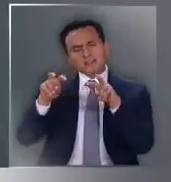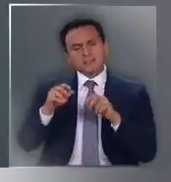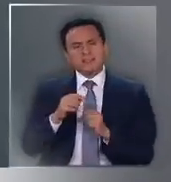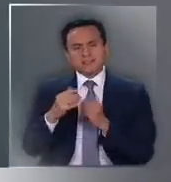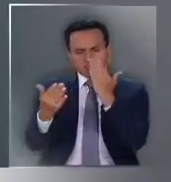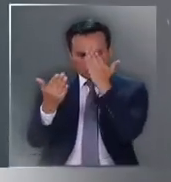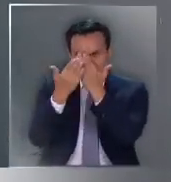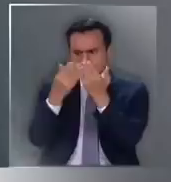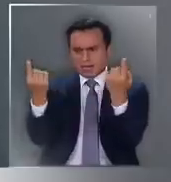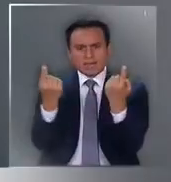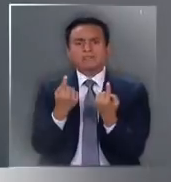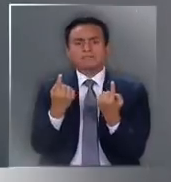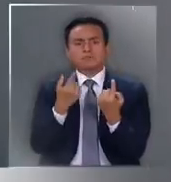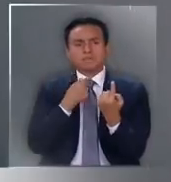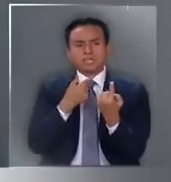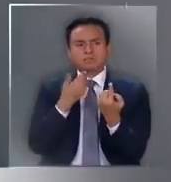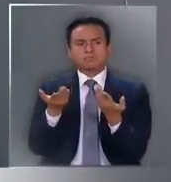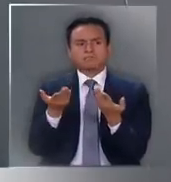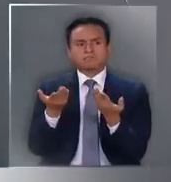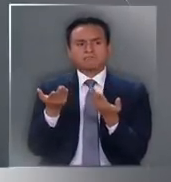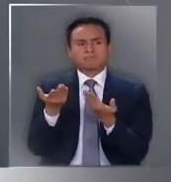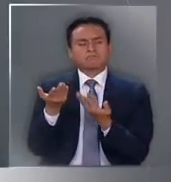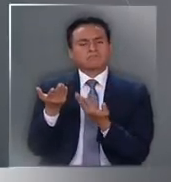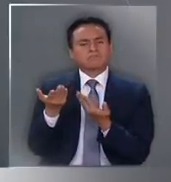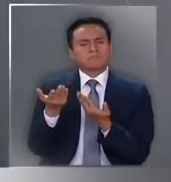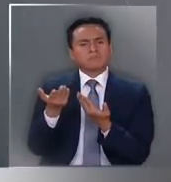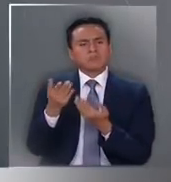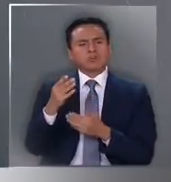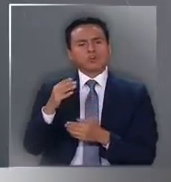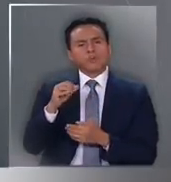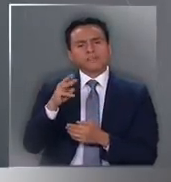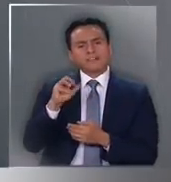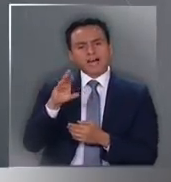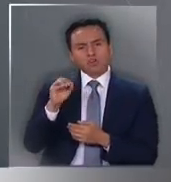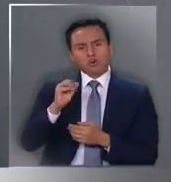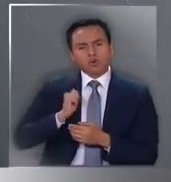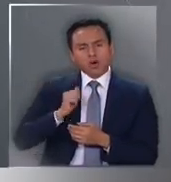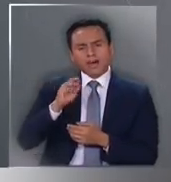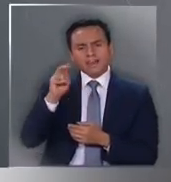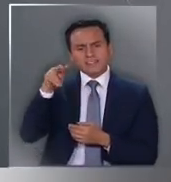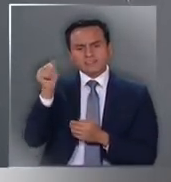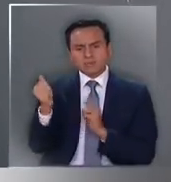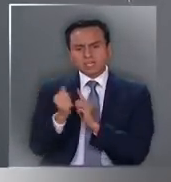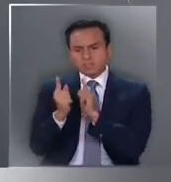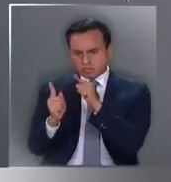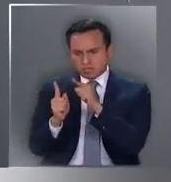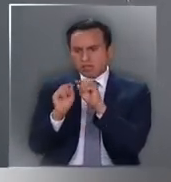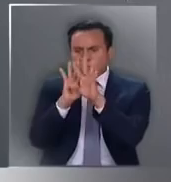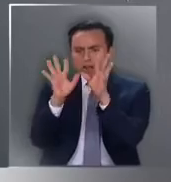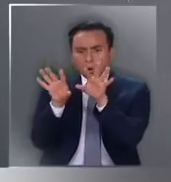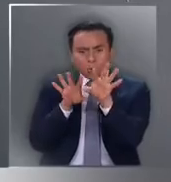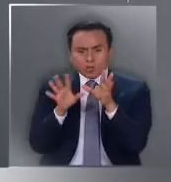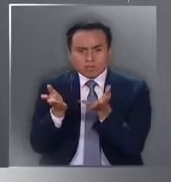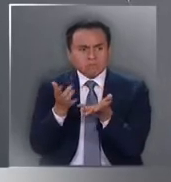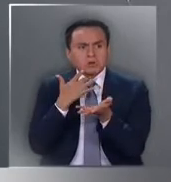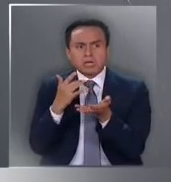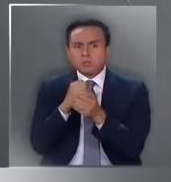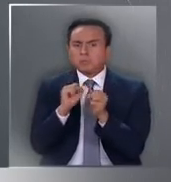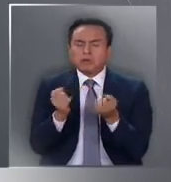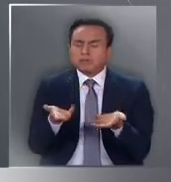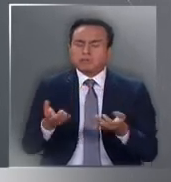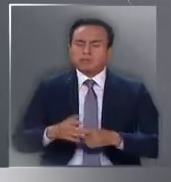estuvieran cara a cara, tanto el comisario Arena con él, y que se aclararan las cosas. ¿Por qué no pueden